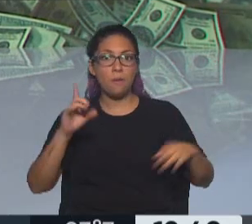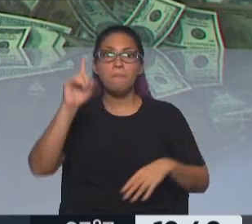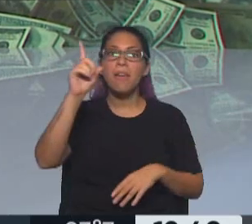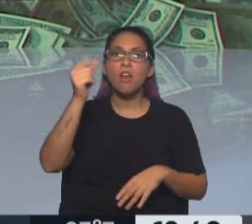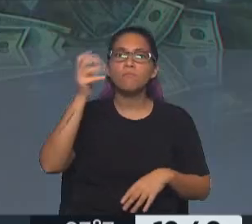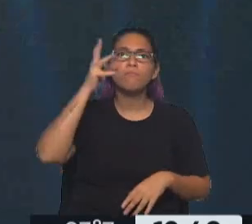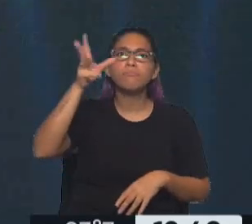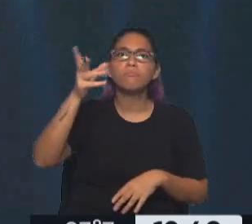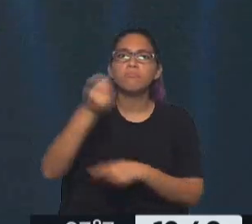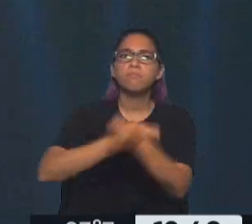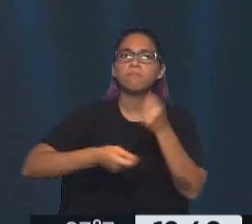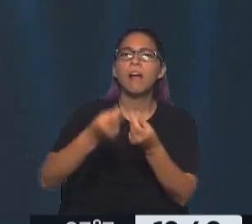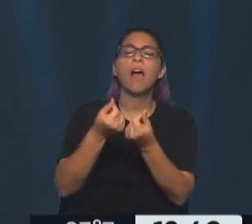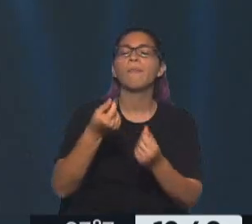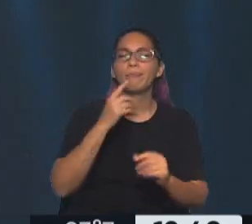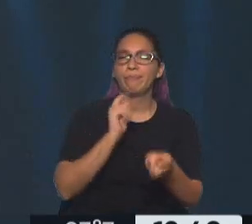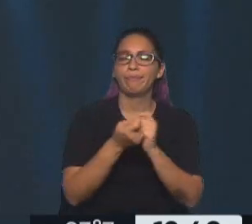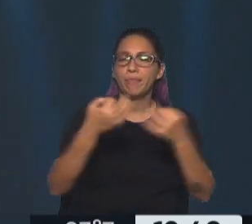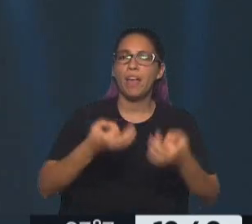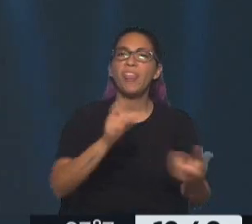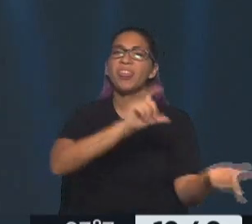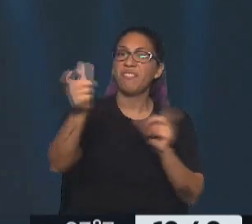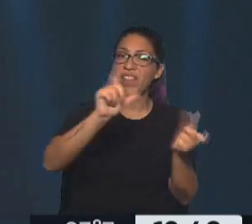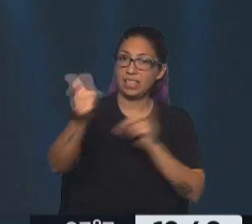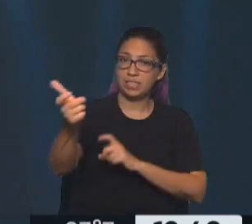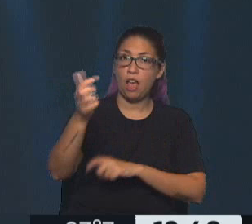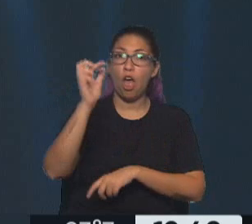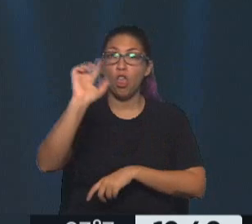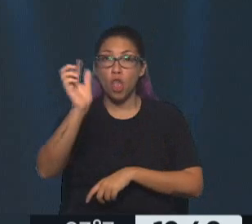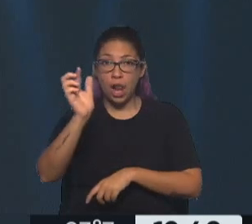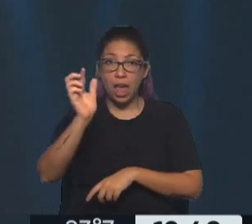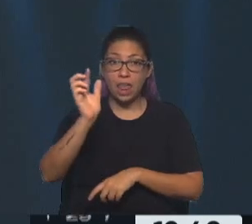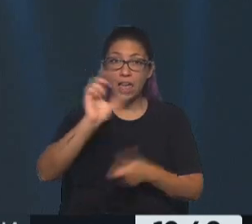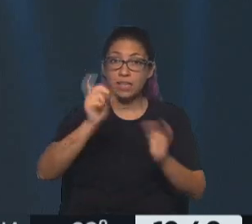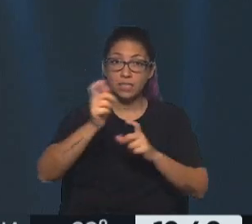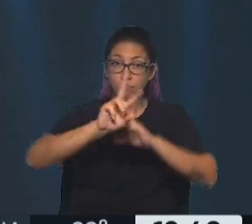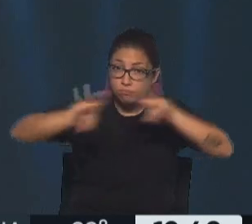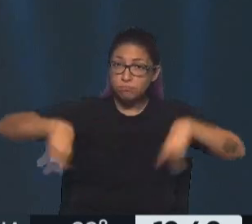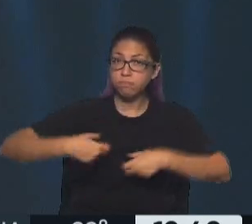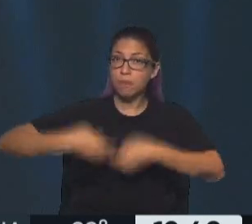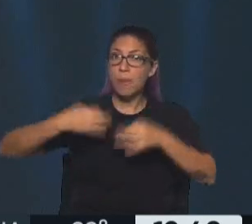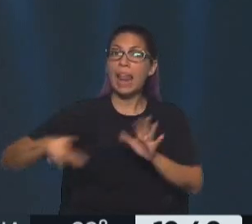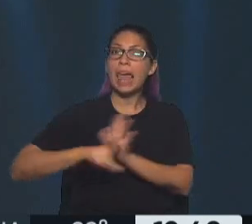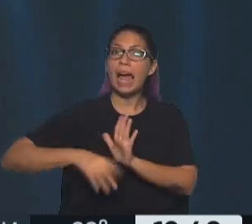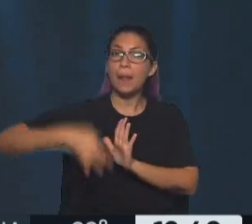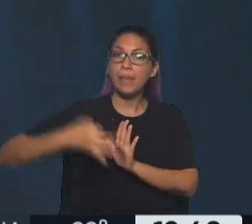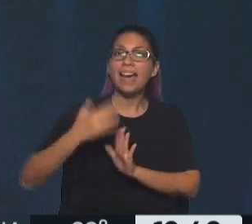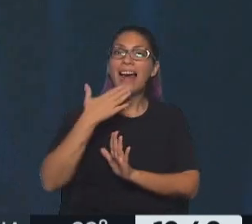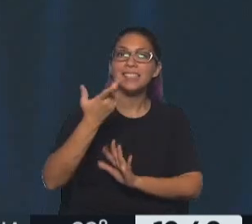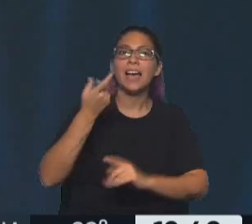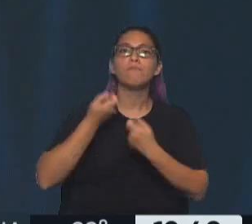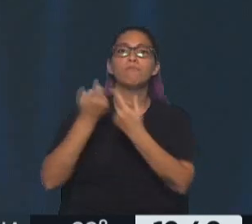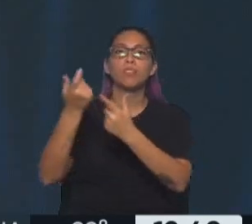comercial en castellano? ¿Saben cuánto fue la diferencia de dólares que pudimos obtener los argentinos de manera genuina por exportaciones